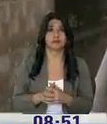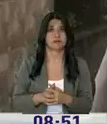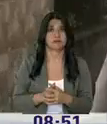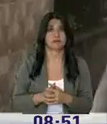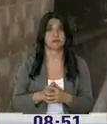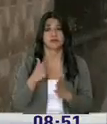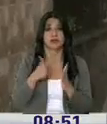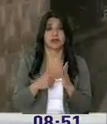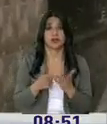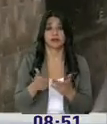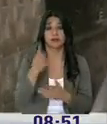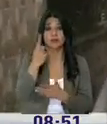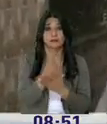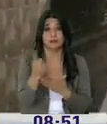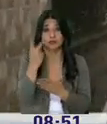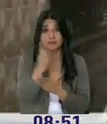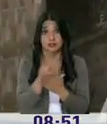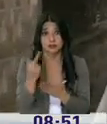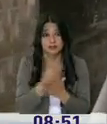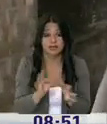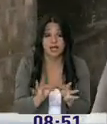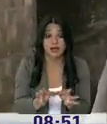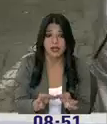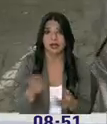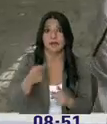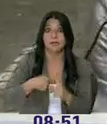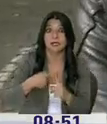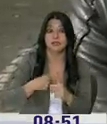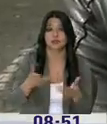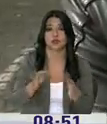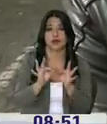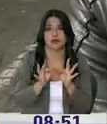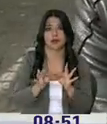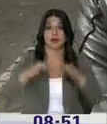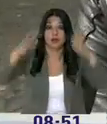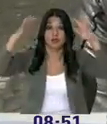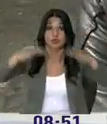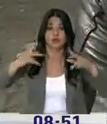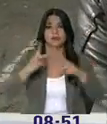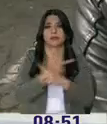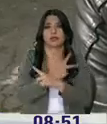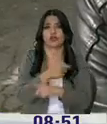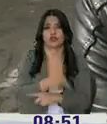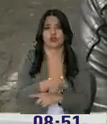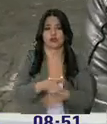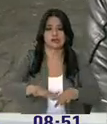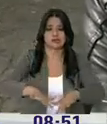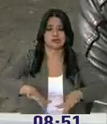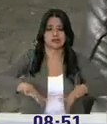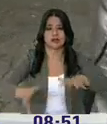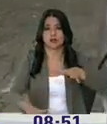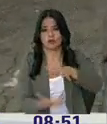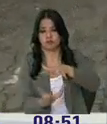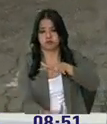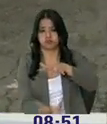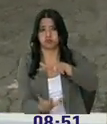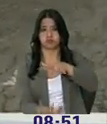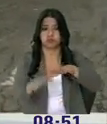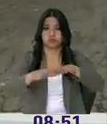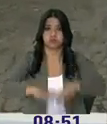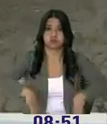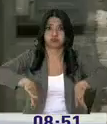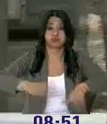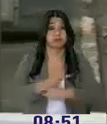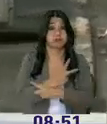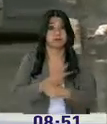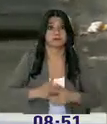semanas venir arreglar y meses y con las lluvias se agrava más porque se afloja más el pavimento y se cae